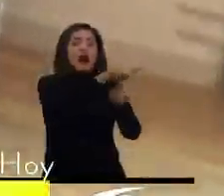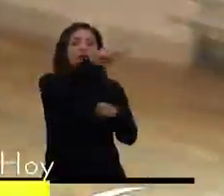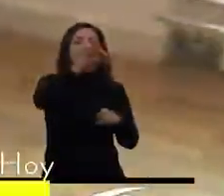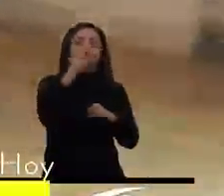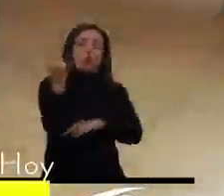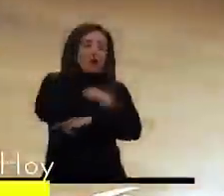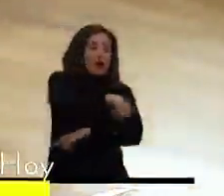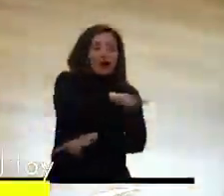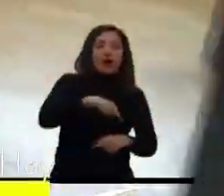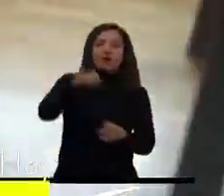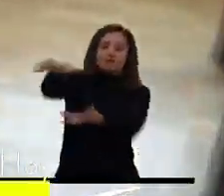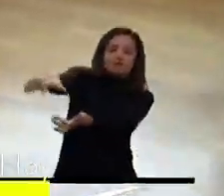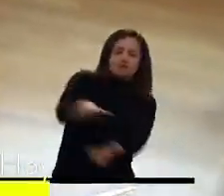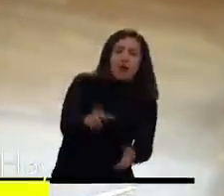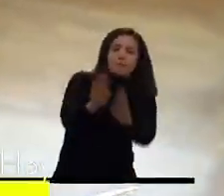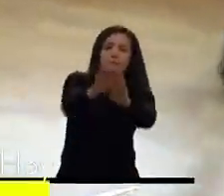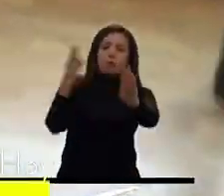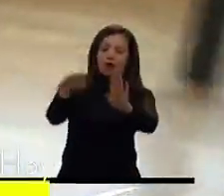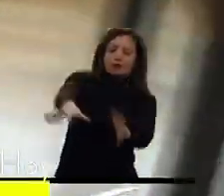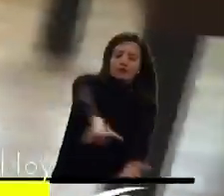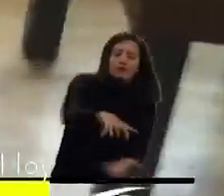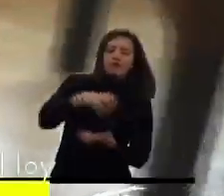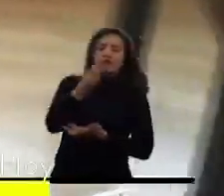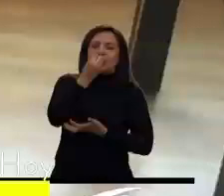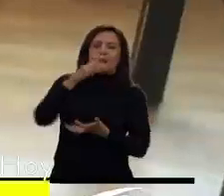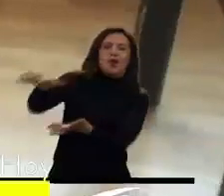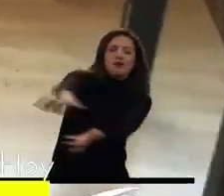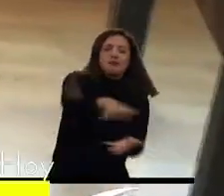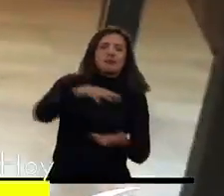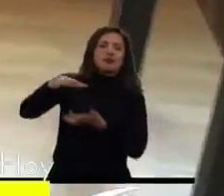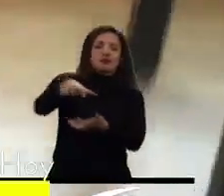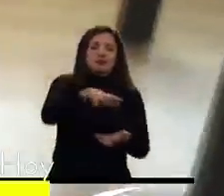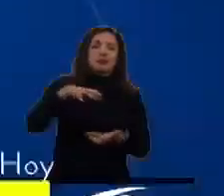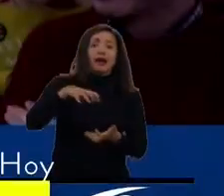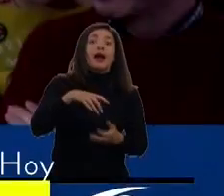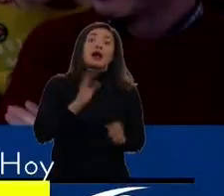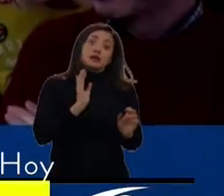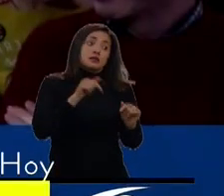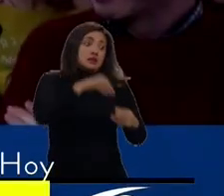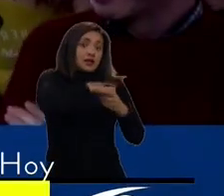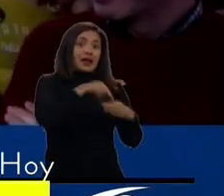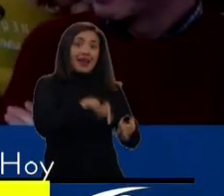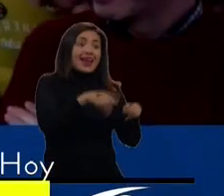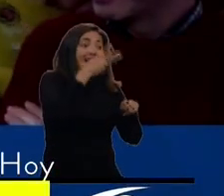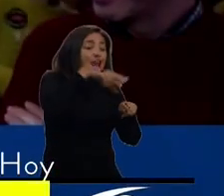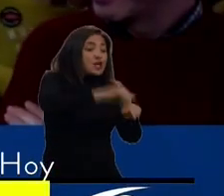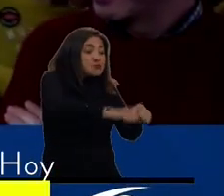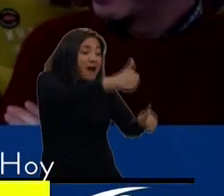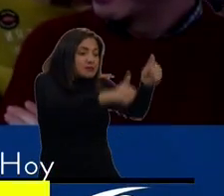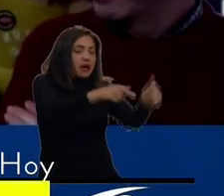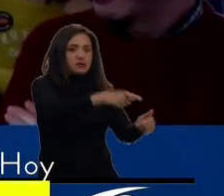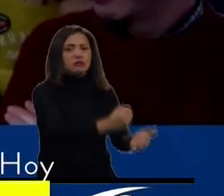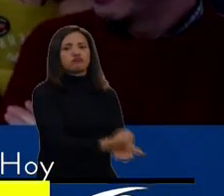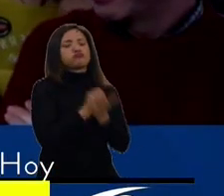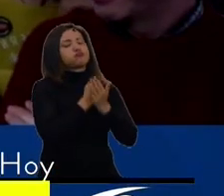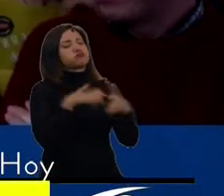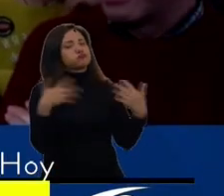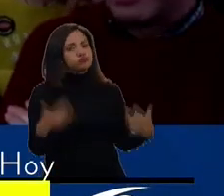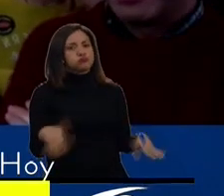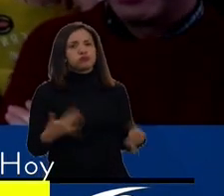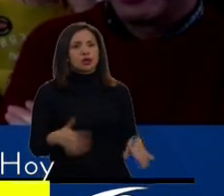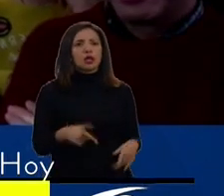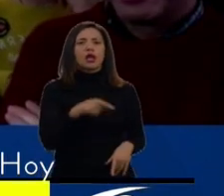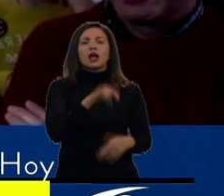todos. Mientras tanto, en casa, los hijos mayores fueron de gran ayuda. Hubo días que muy mal, porque no